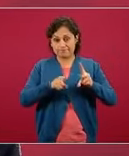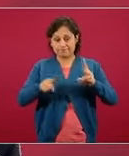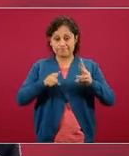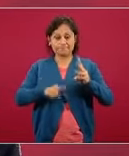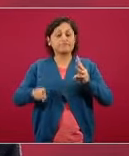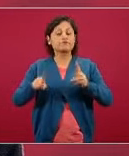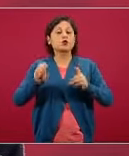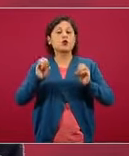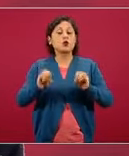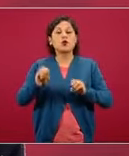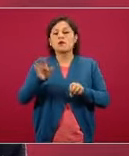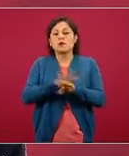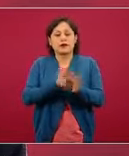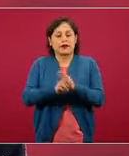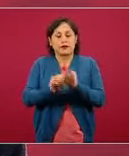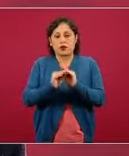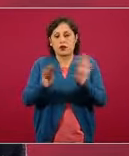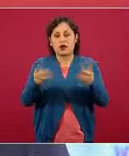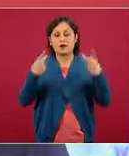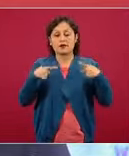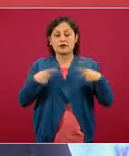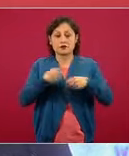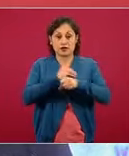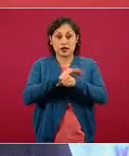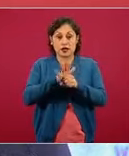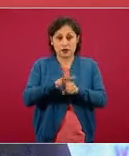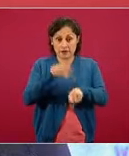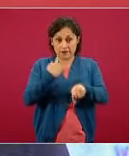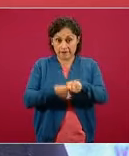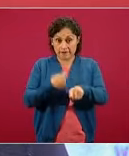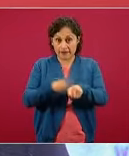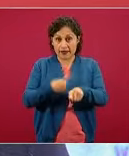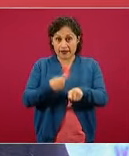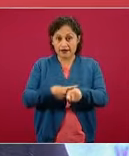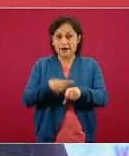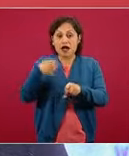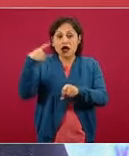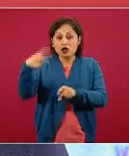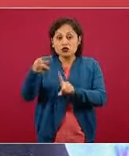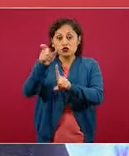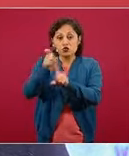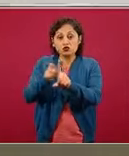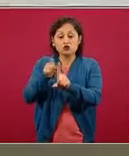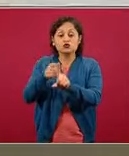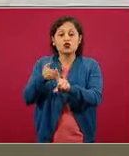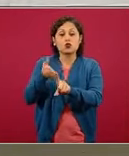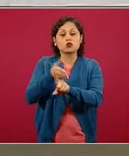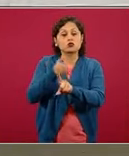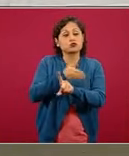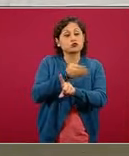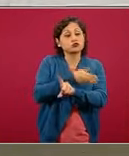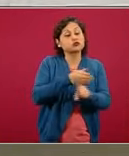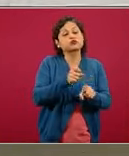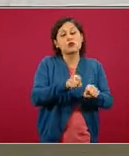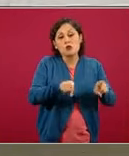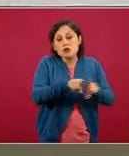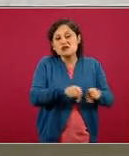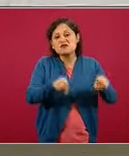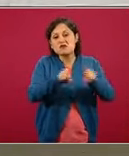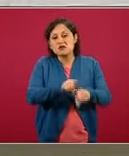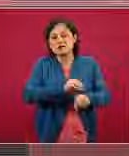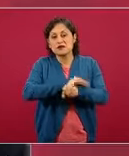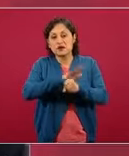de COVID-19 y que además en la historia natural y sus complicaciones son todas asociadas a COVID-19 se clasifica de manera